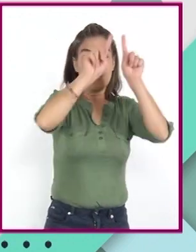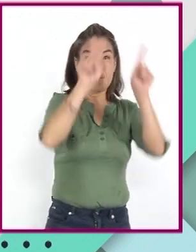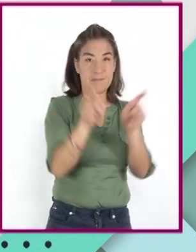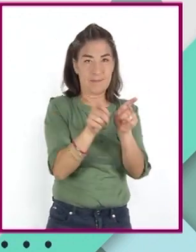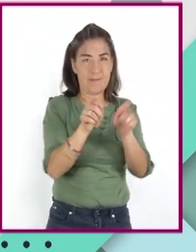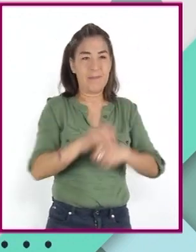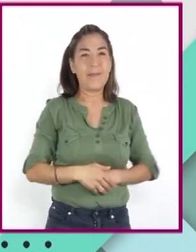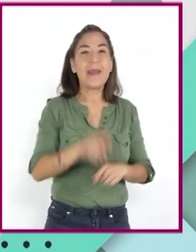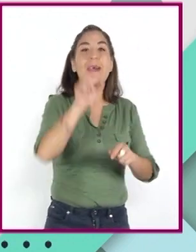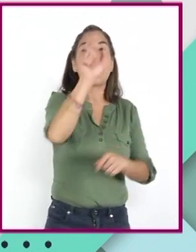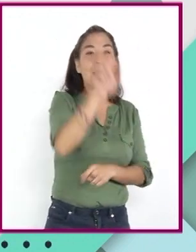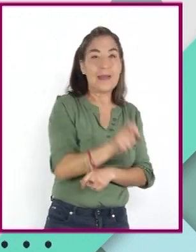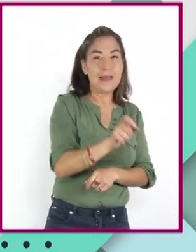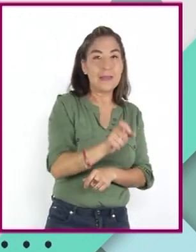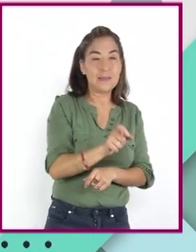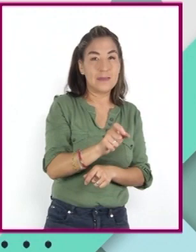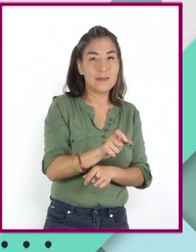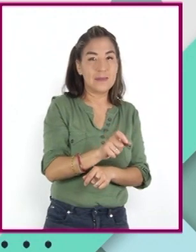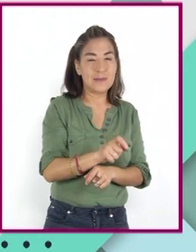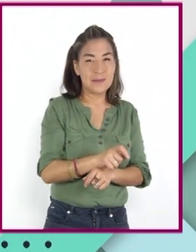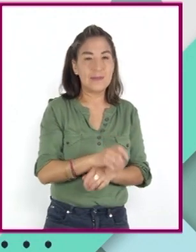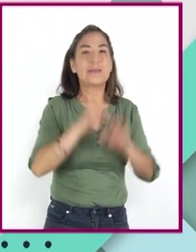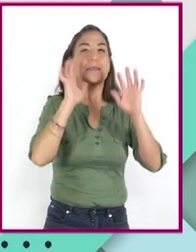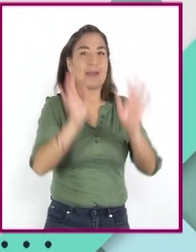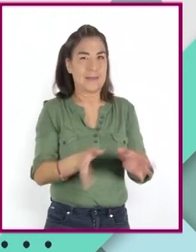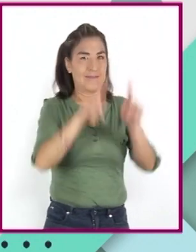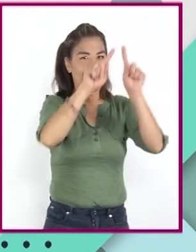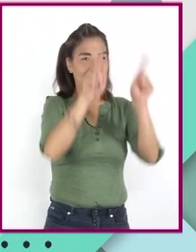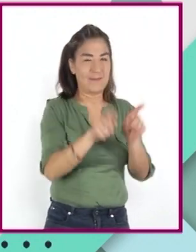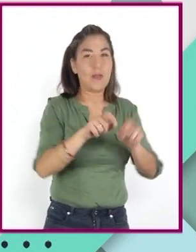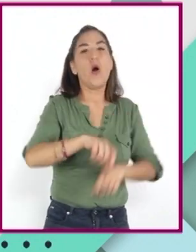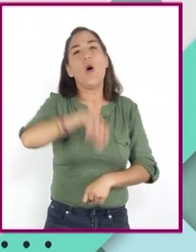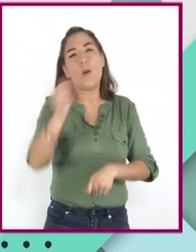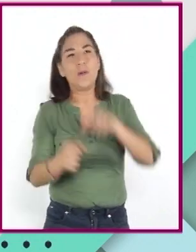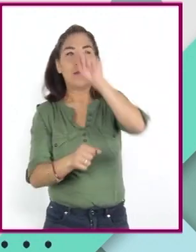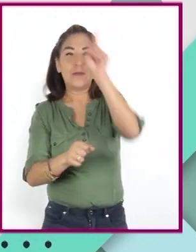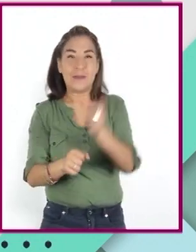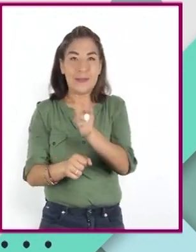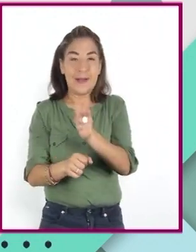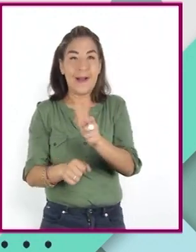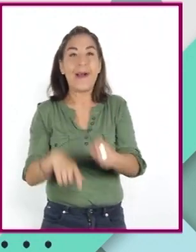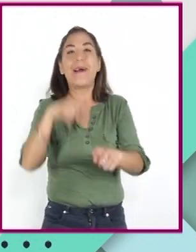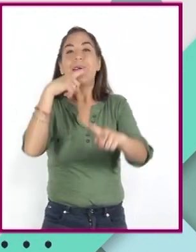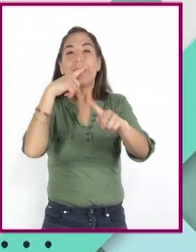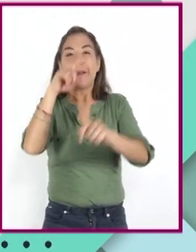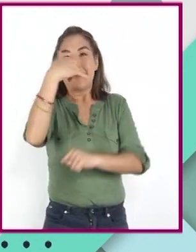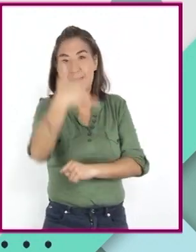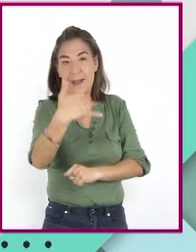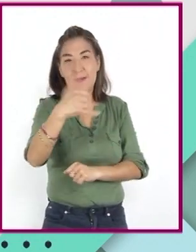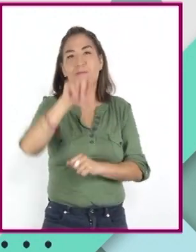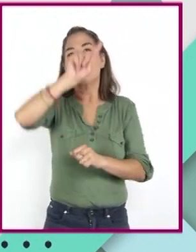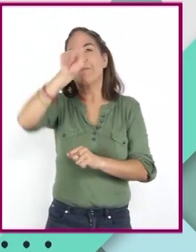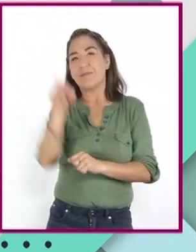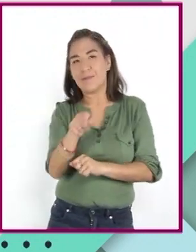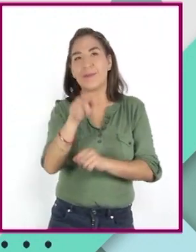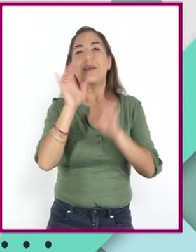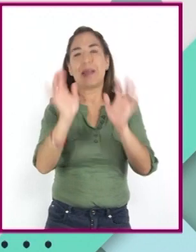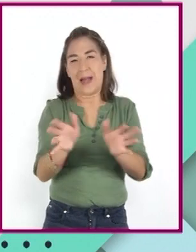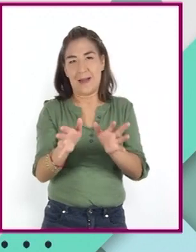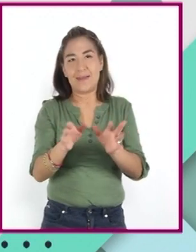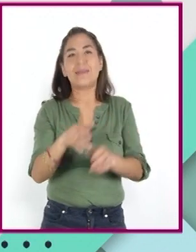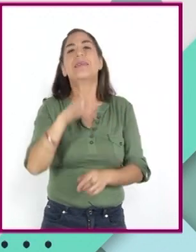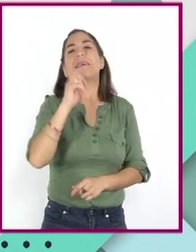paréntesis X, cerramos paréntesis, paréntesis Y, cerramos paréntesis,